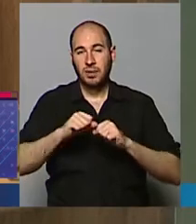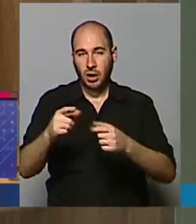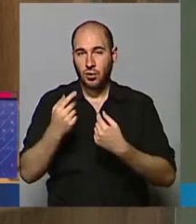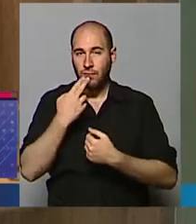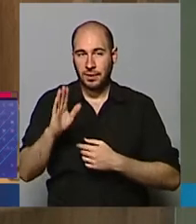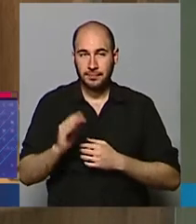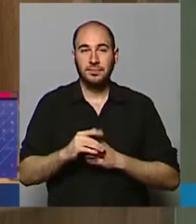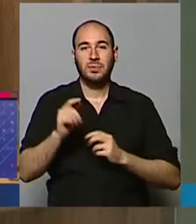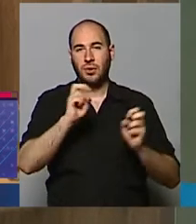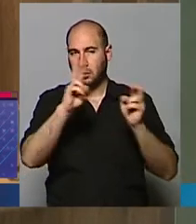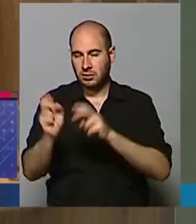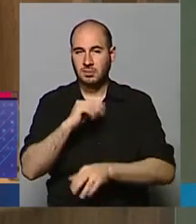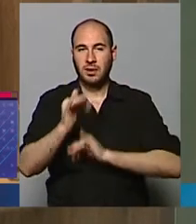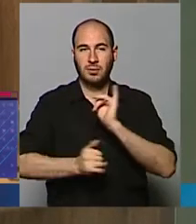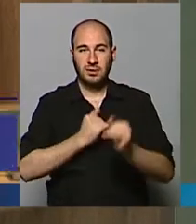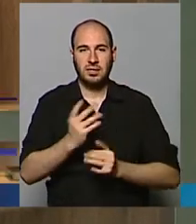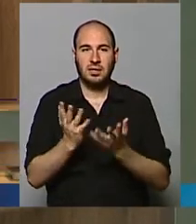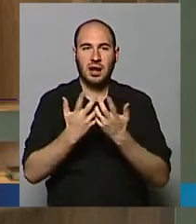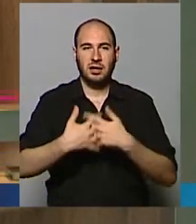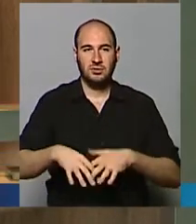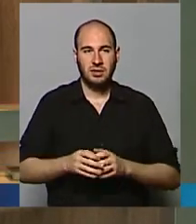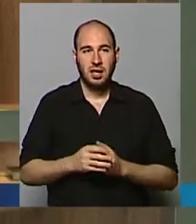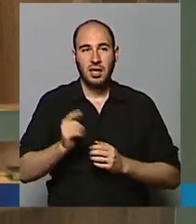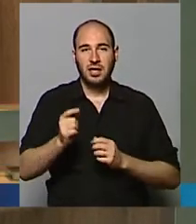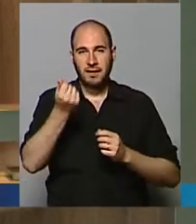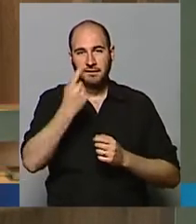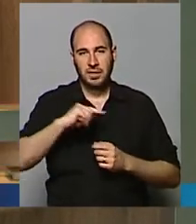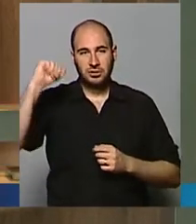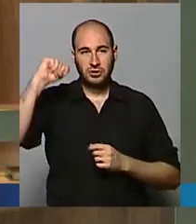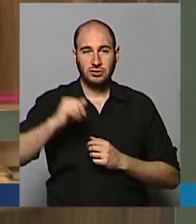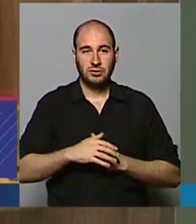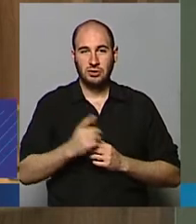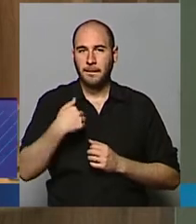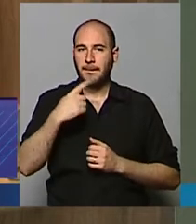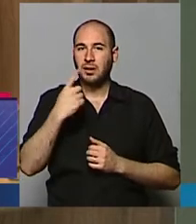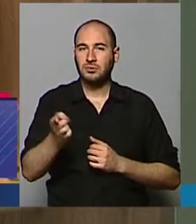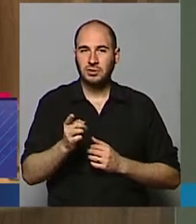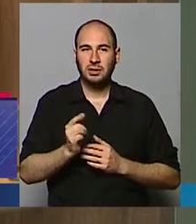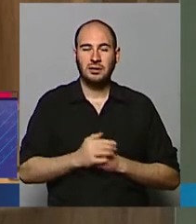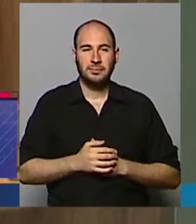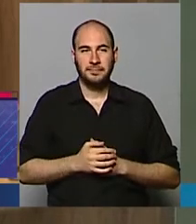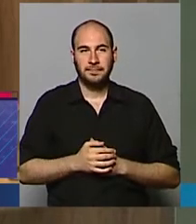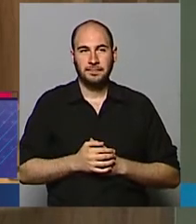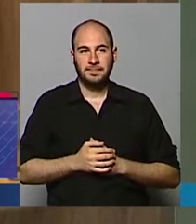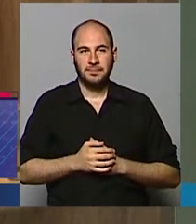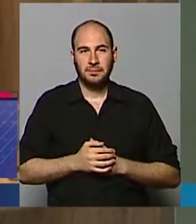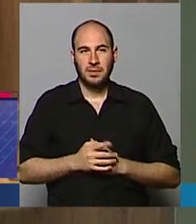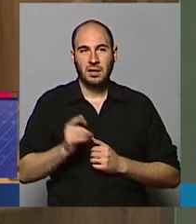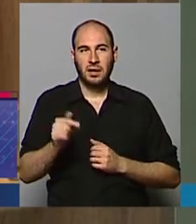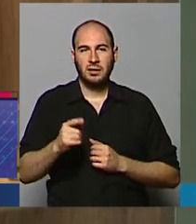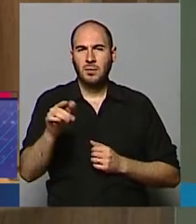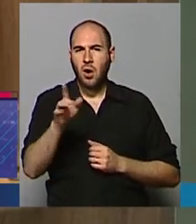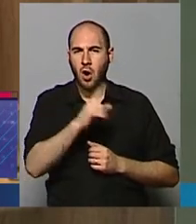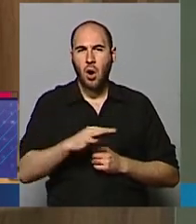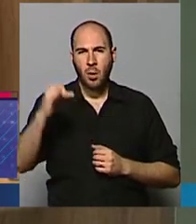vamos ahora a pasar a otro tema y está vinculado con la inflación usted va a preguntar a ojo sé cuál es digamos la apreciación